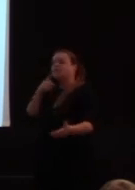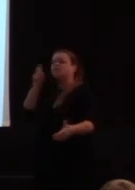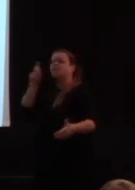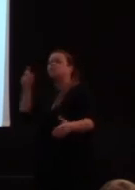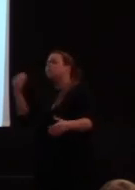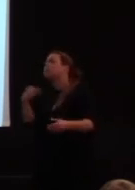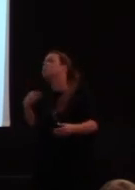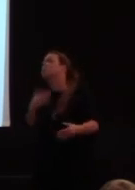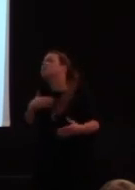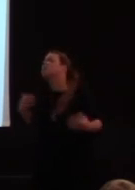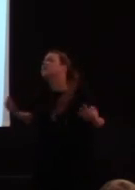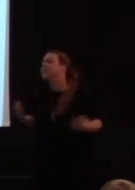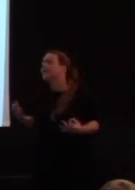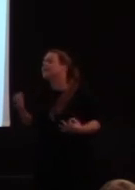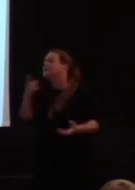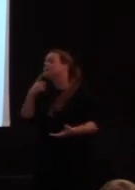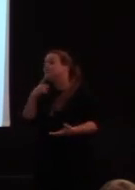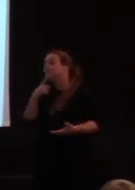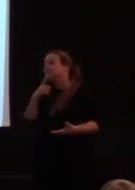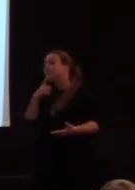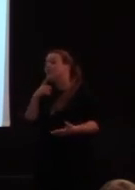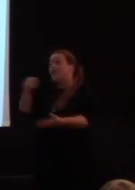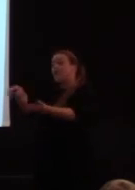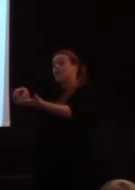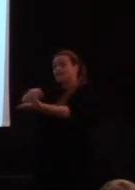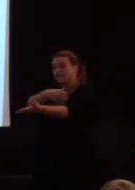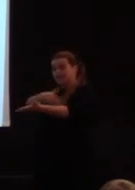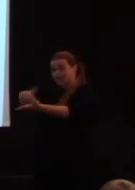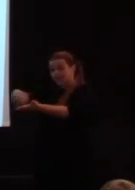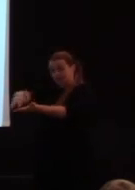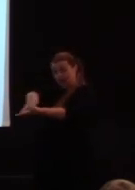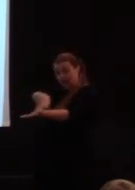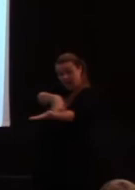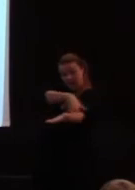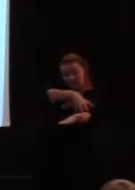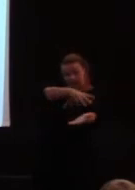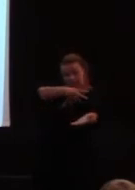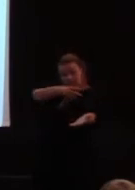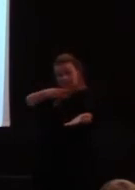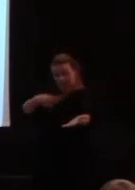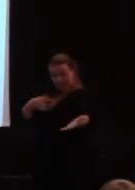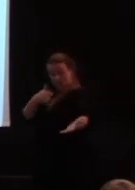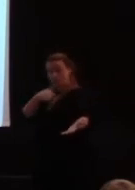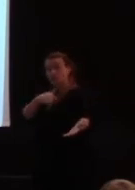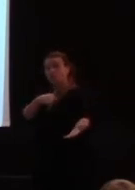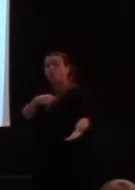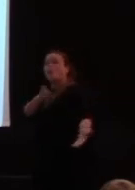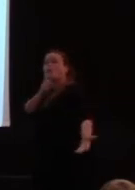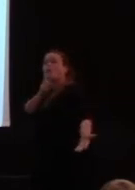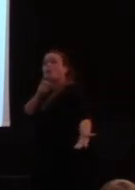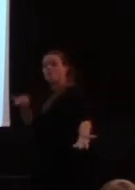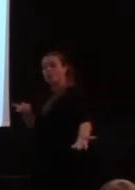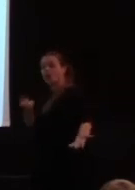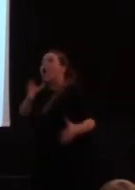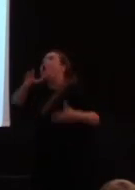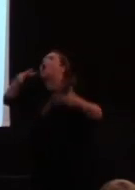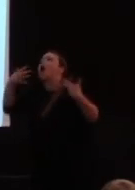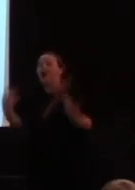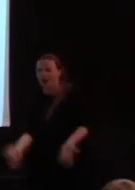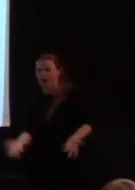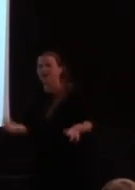dice, que cómo va la sangre de la mano hacia el corazón. Entonces, ahora, ¿entendéis? Los niños tienden a hacer las